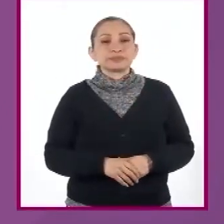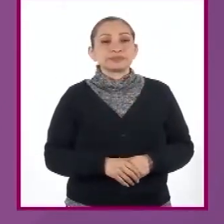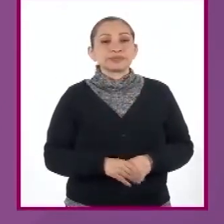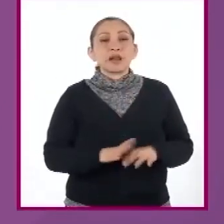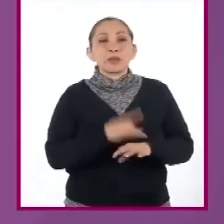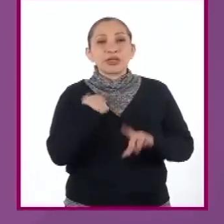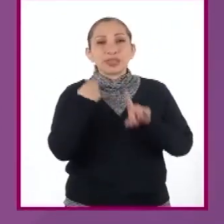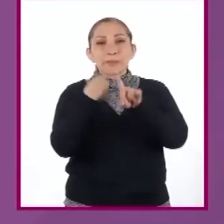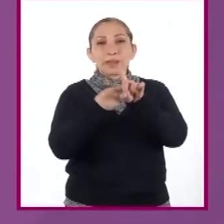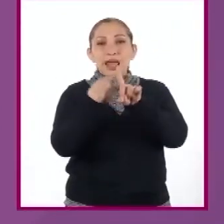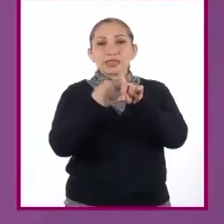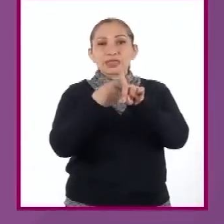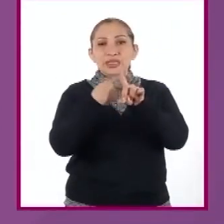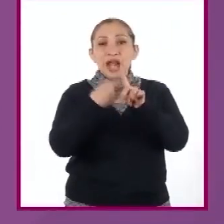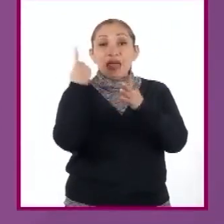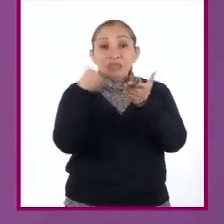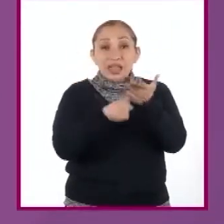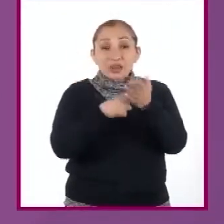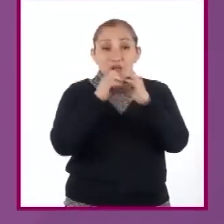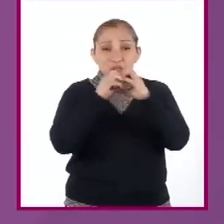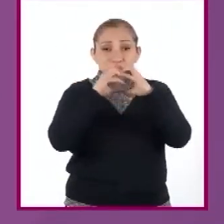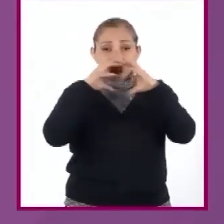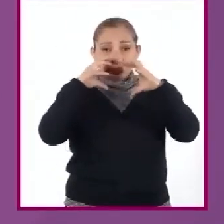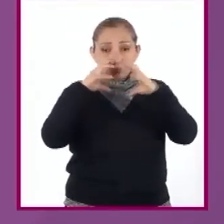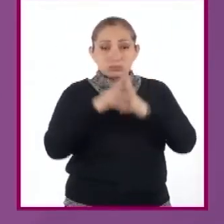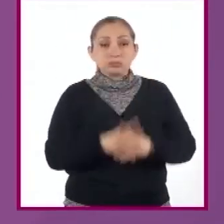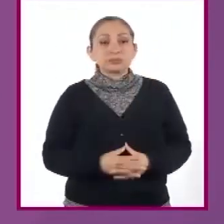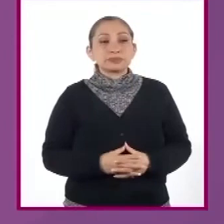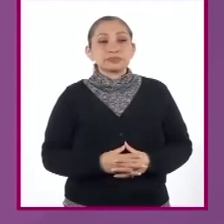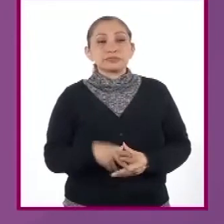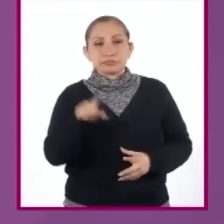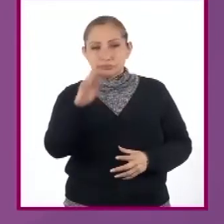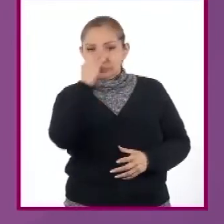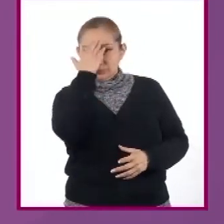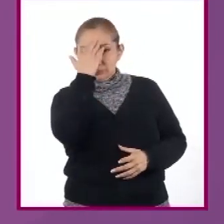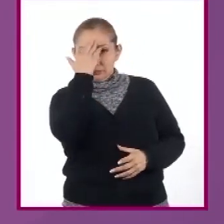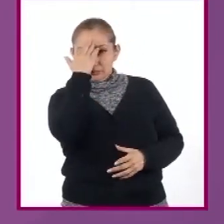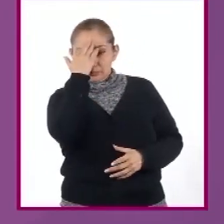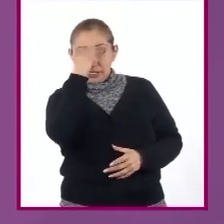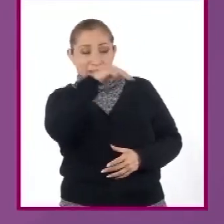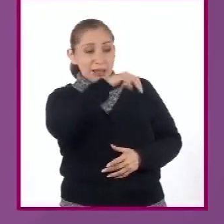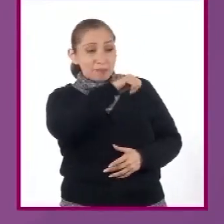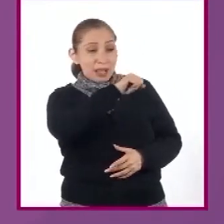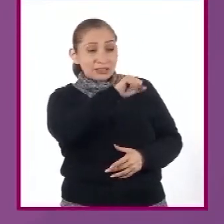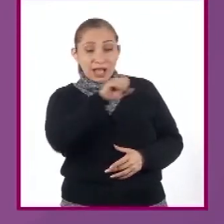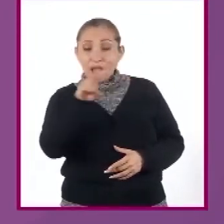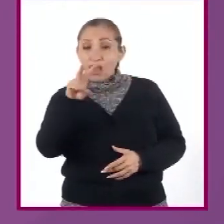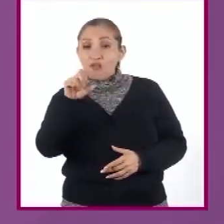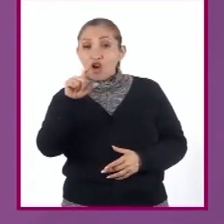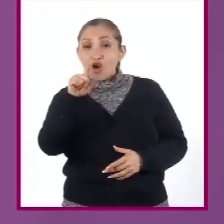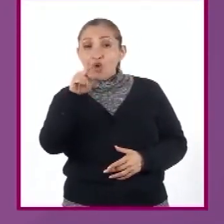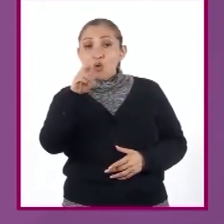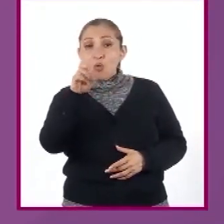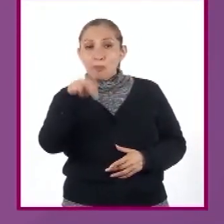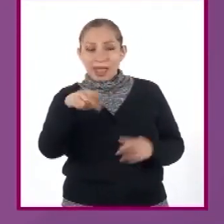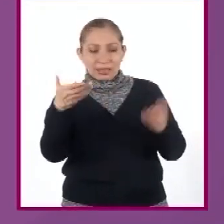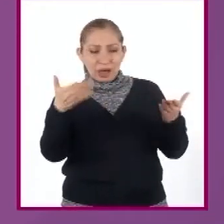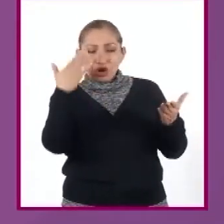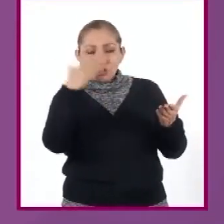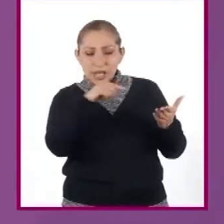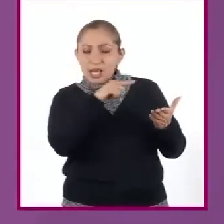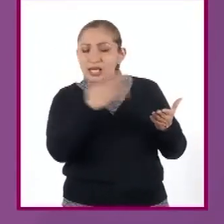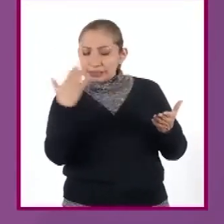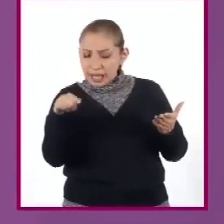Por la temperatura que lleva dentro del globo. Si conocemos tanto la masa como el volumen de un objeto,